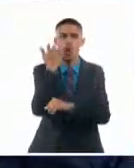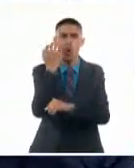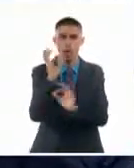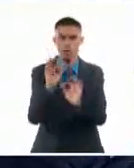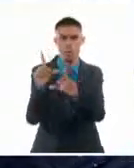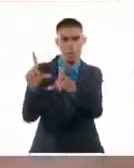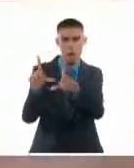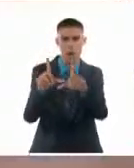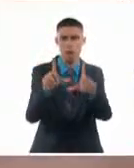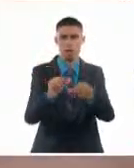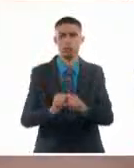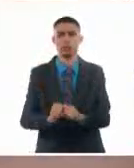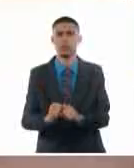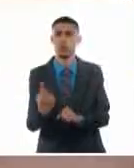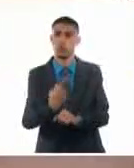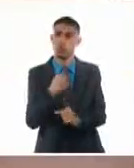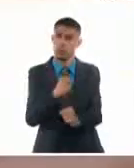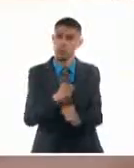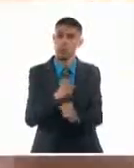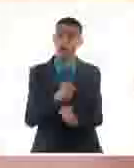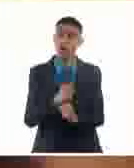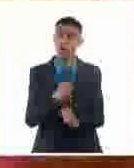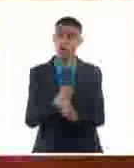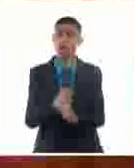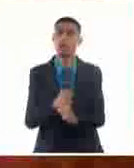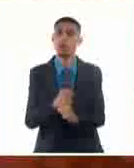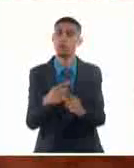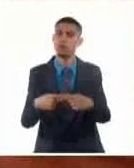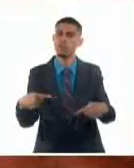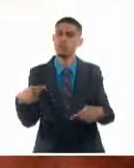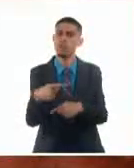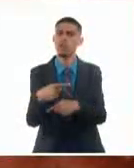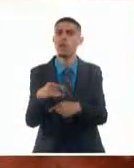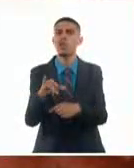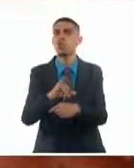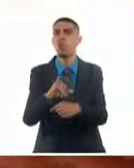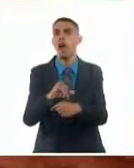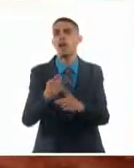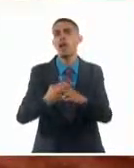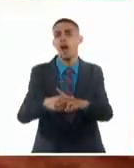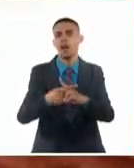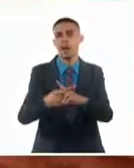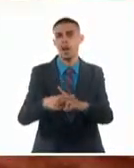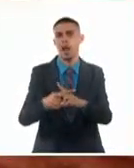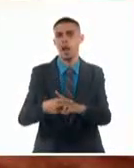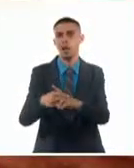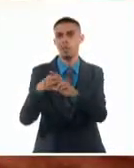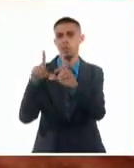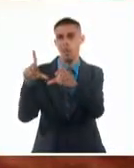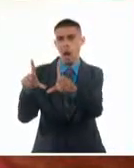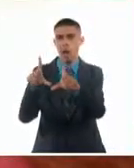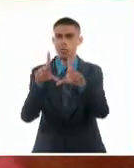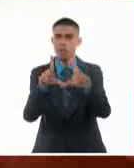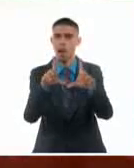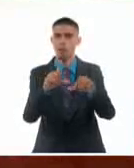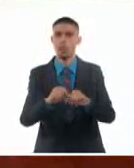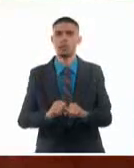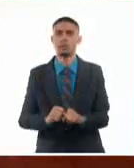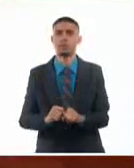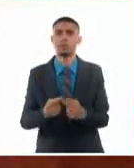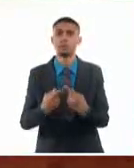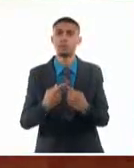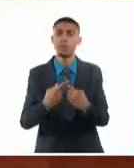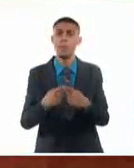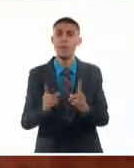estado trabajando fundamentalmente a partir del concepto de restauración de murales. pero no una restauración en el sentido estricto